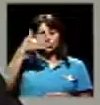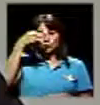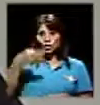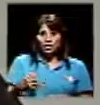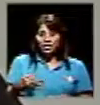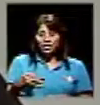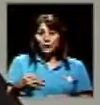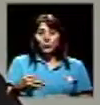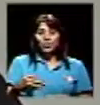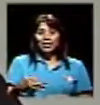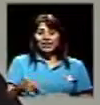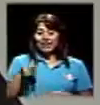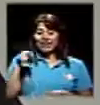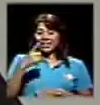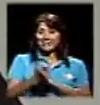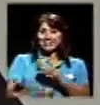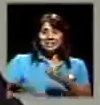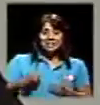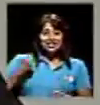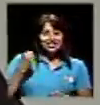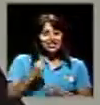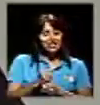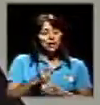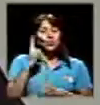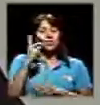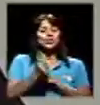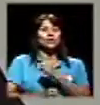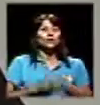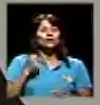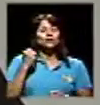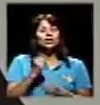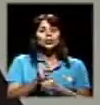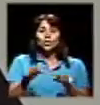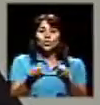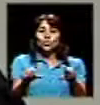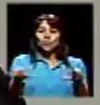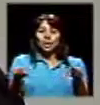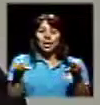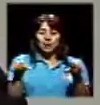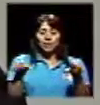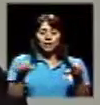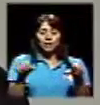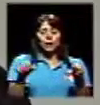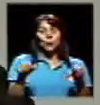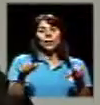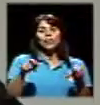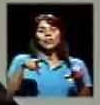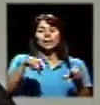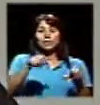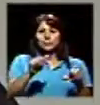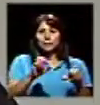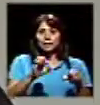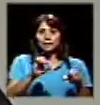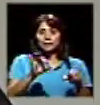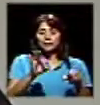siglo donde el ámbito del Pacífico va a ser el ámbito más relevante.